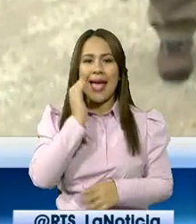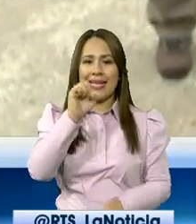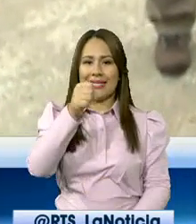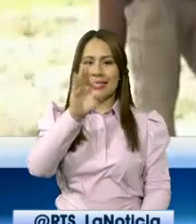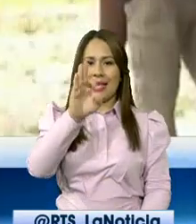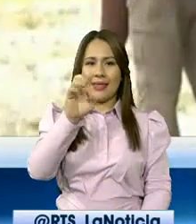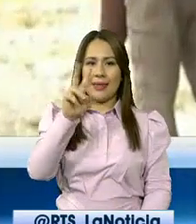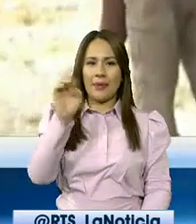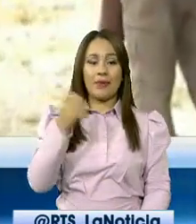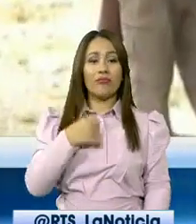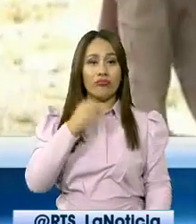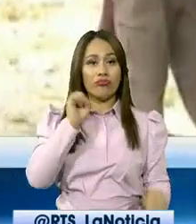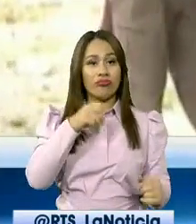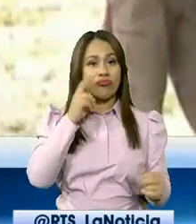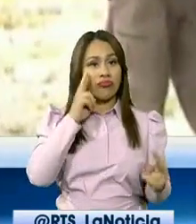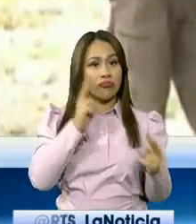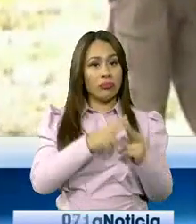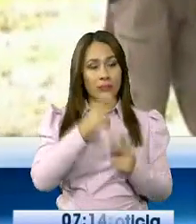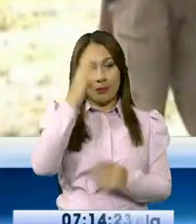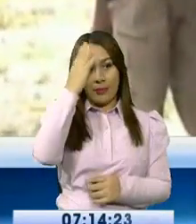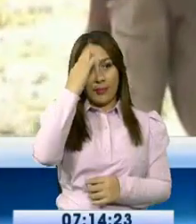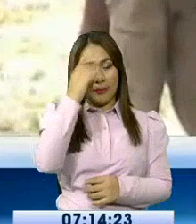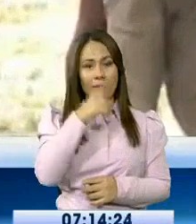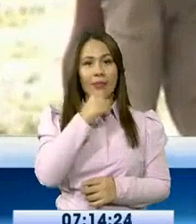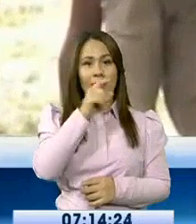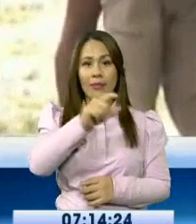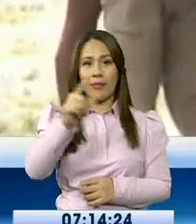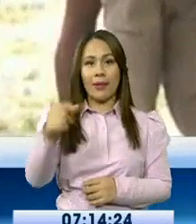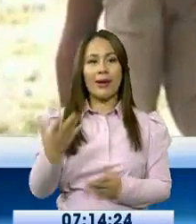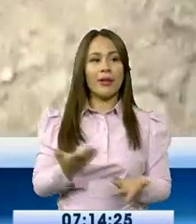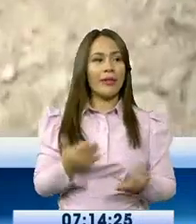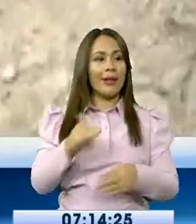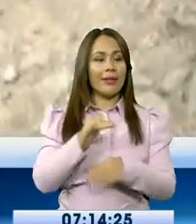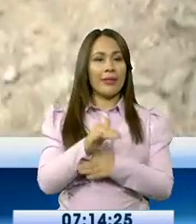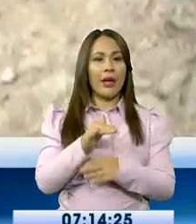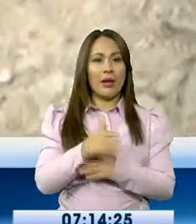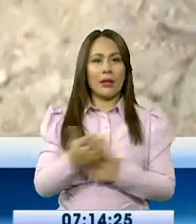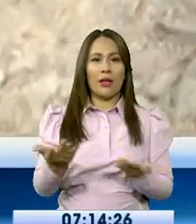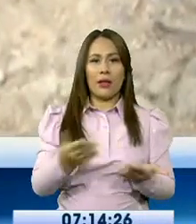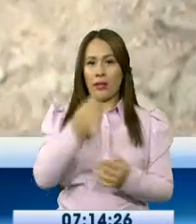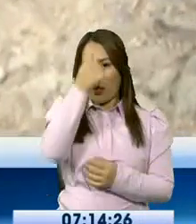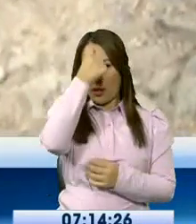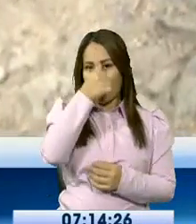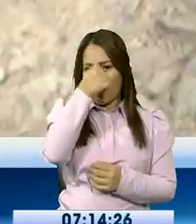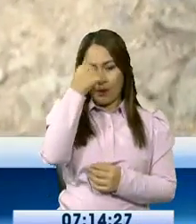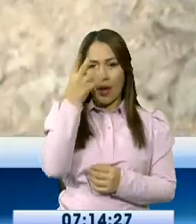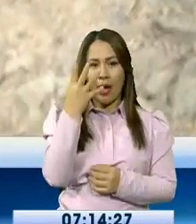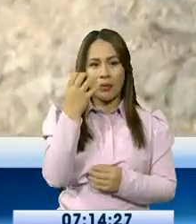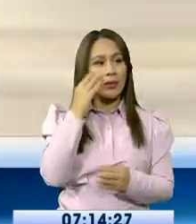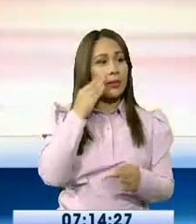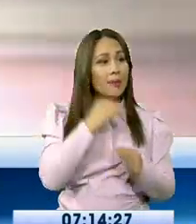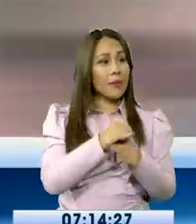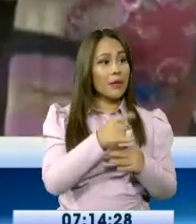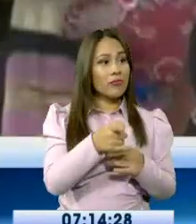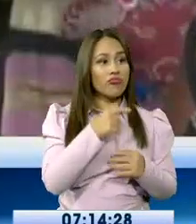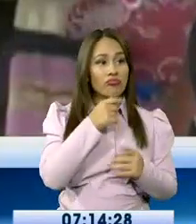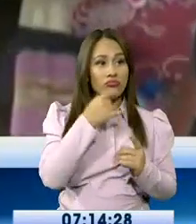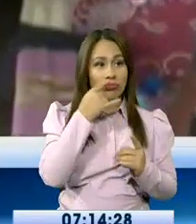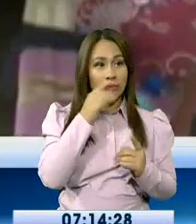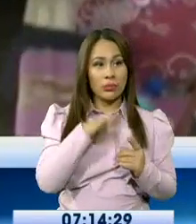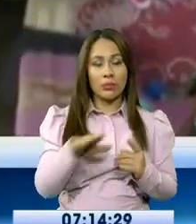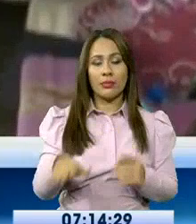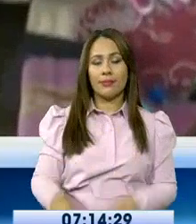Aún está fresco en la memoria de los habitantes lo que pasó la tarde del pasado domingo 14 de mayo con el menor de edad. Y yo le